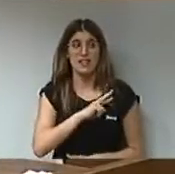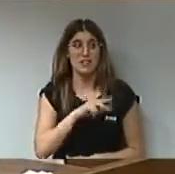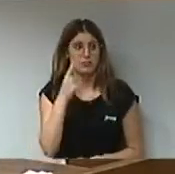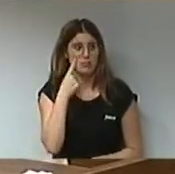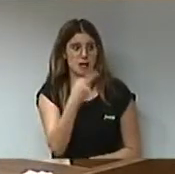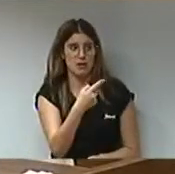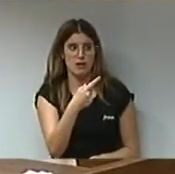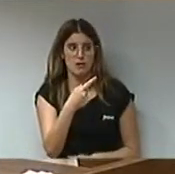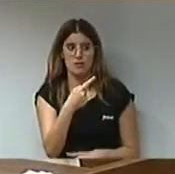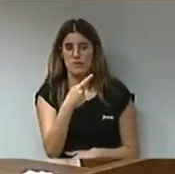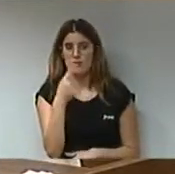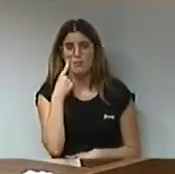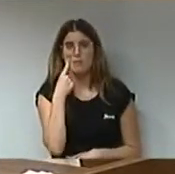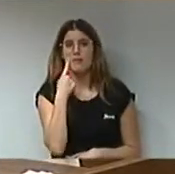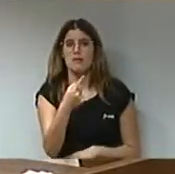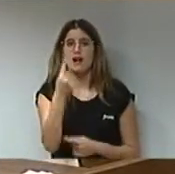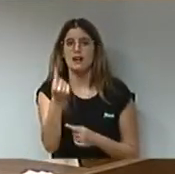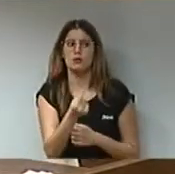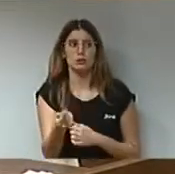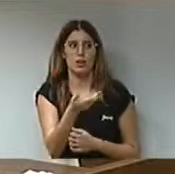este.